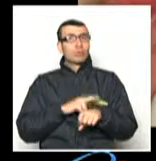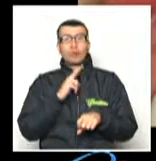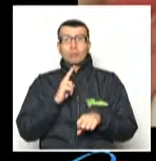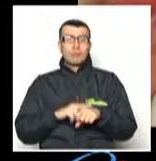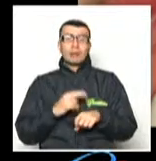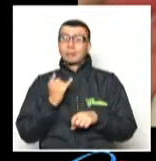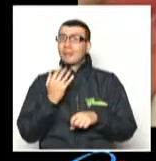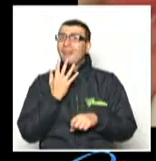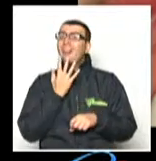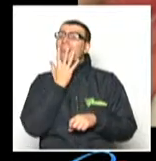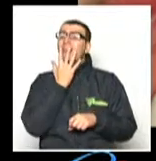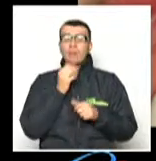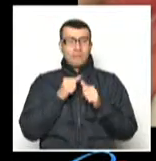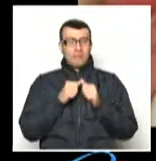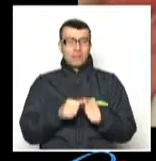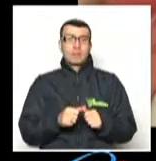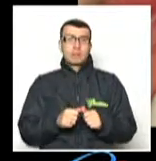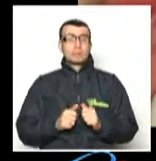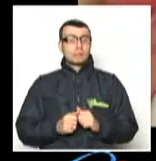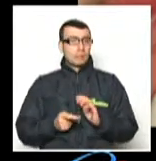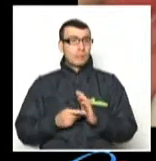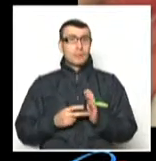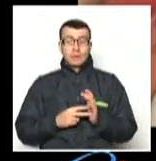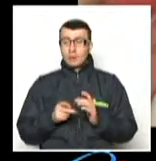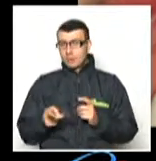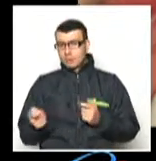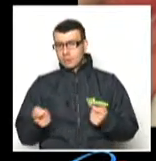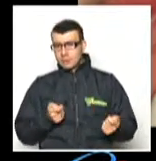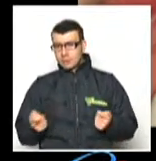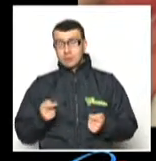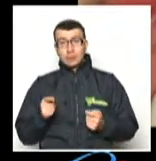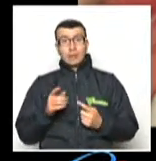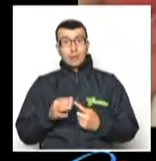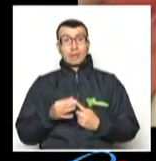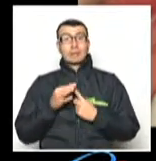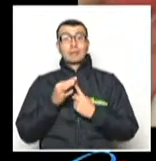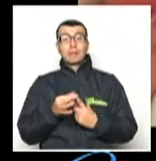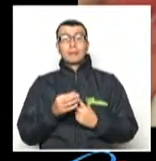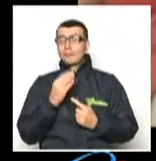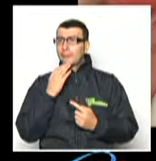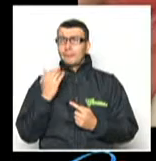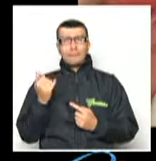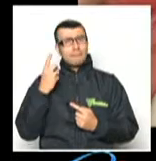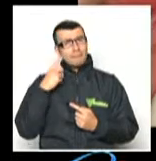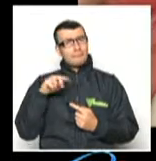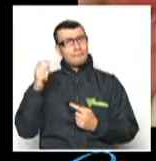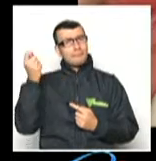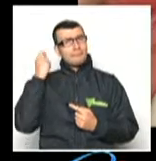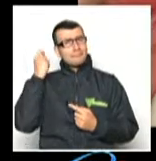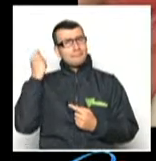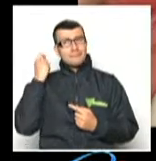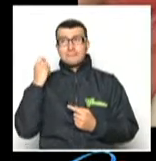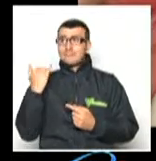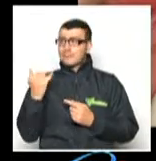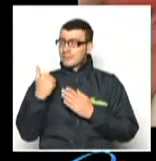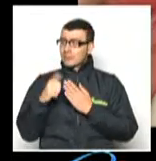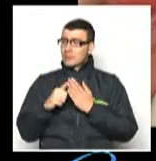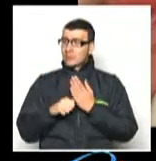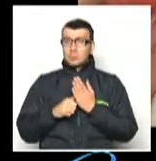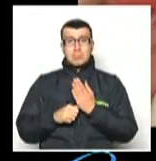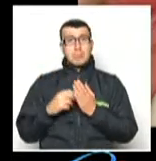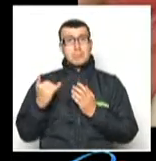prótesis es fija, entonces son unos tratamientos súper espectaculares. En estos días oía, de pronto había un programa en la cual